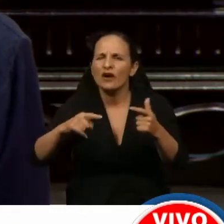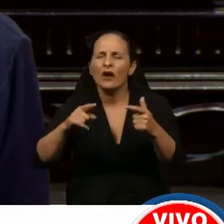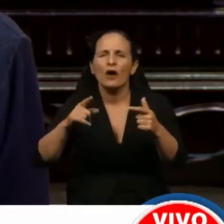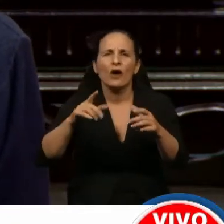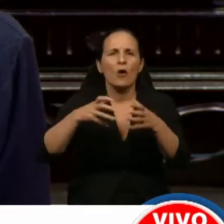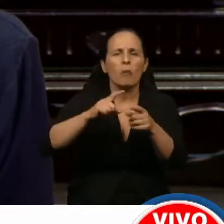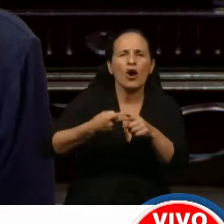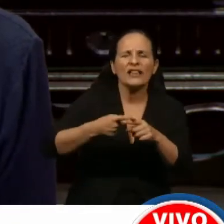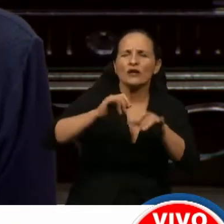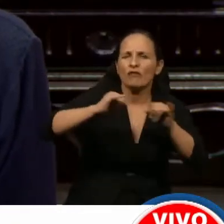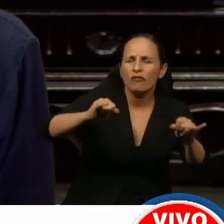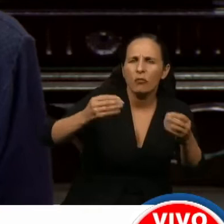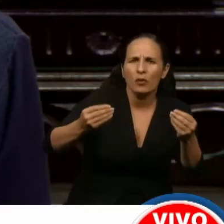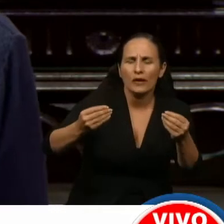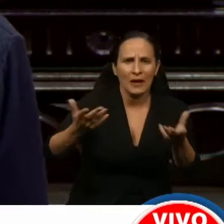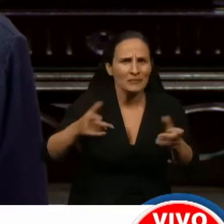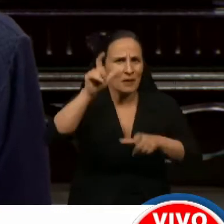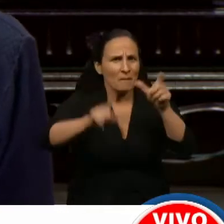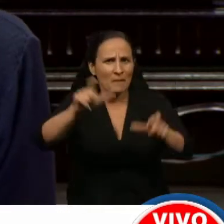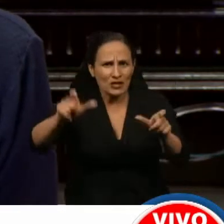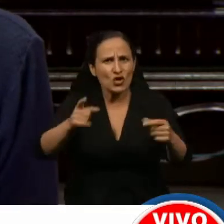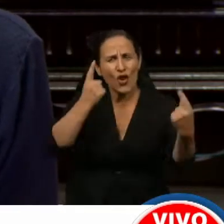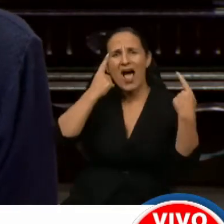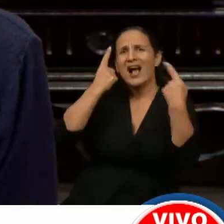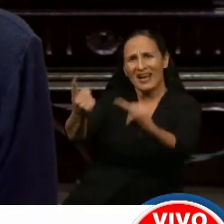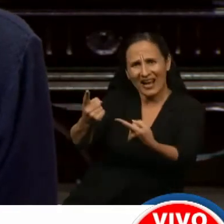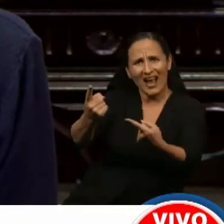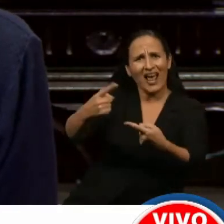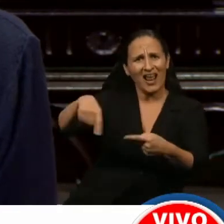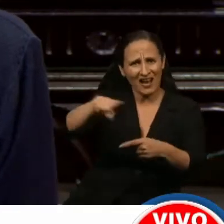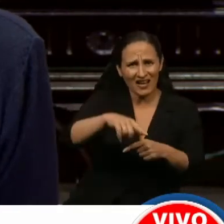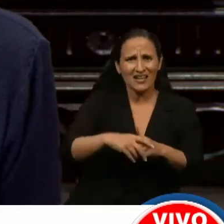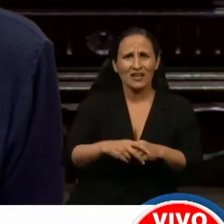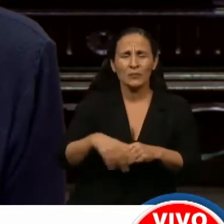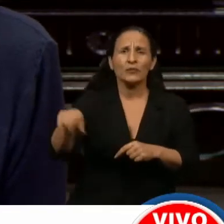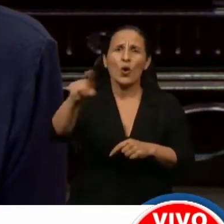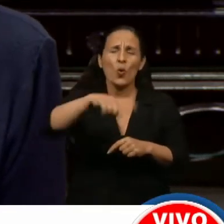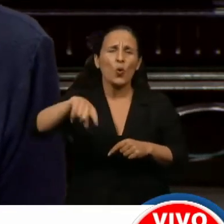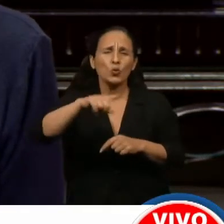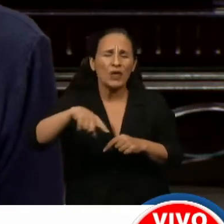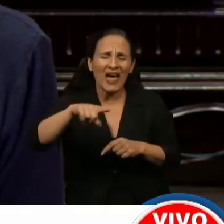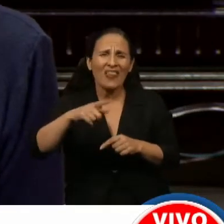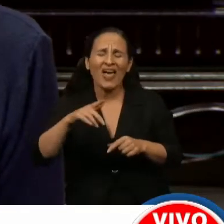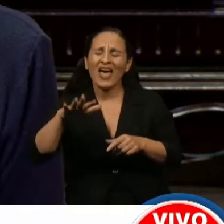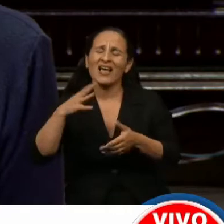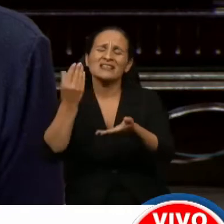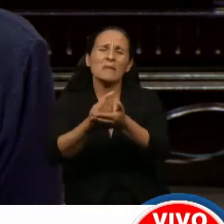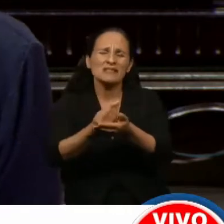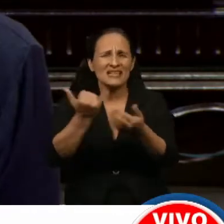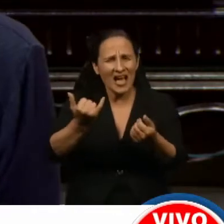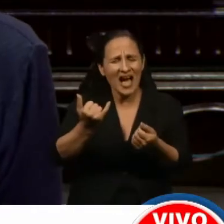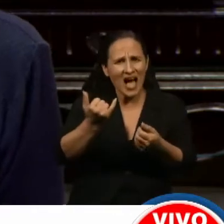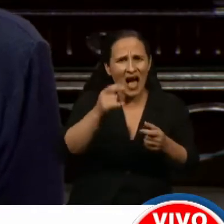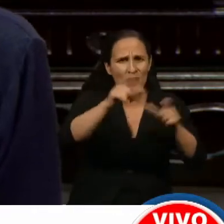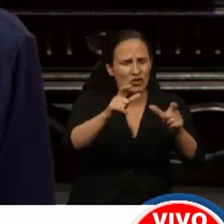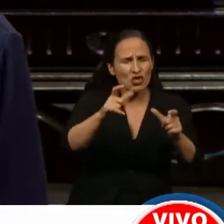porque hay un montón de argentinos y argentinas que les creen a los que ustedes representan. Y hay que